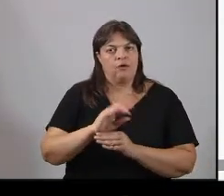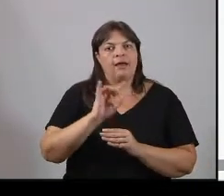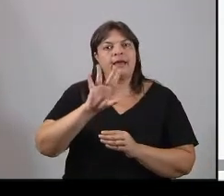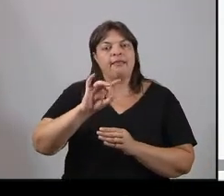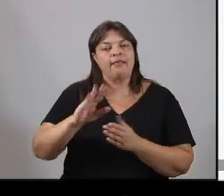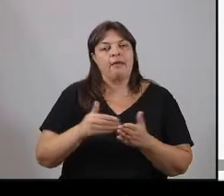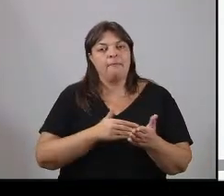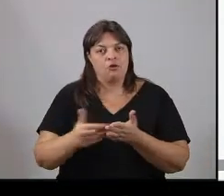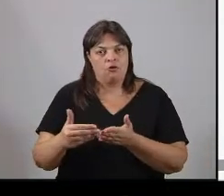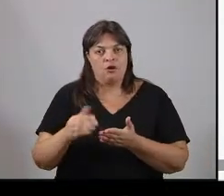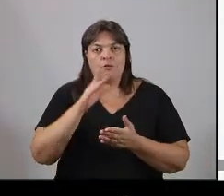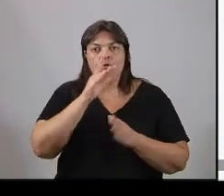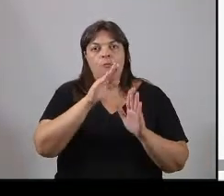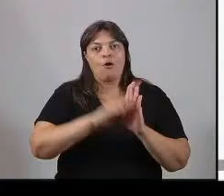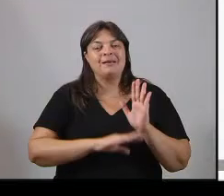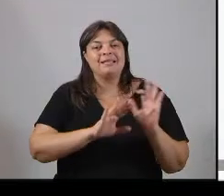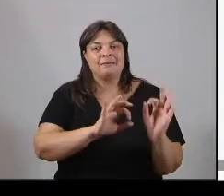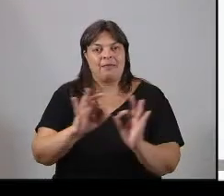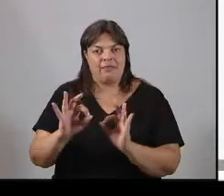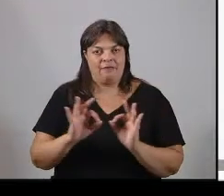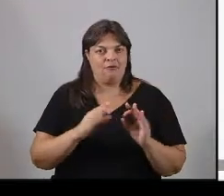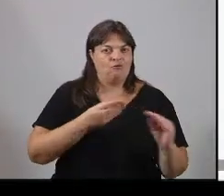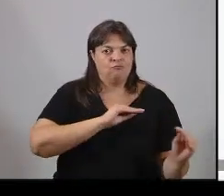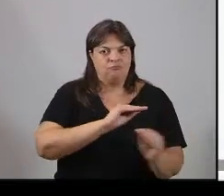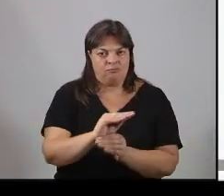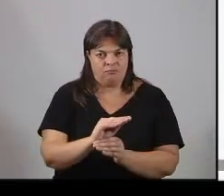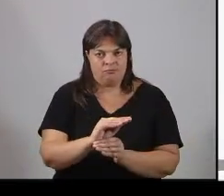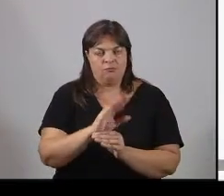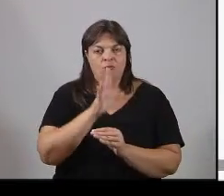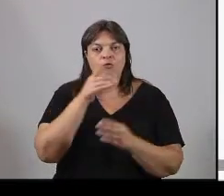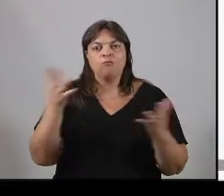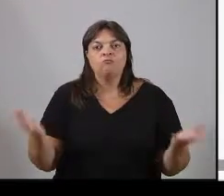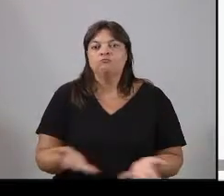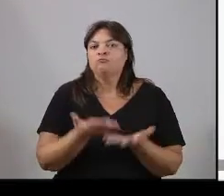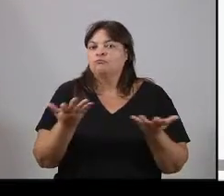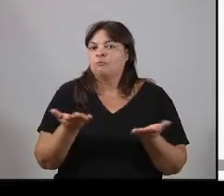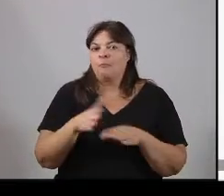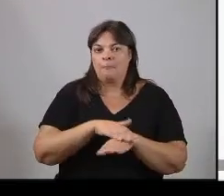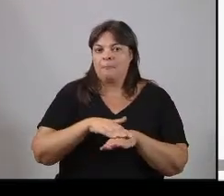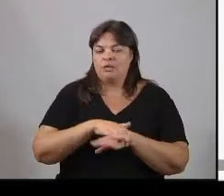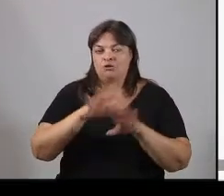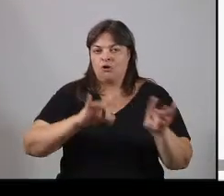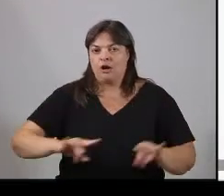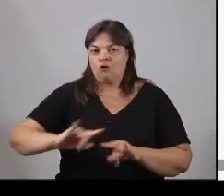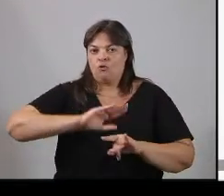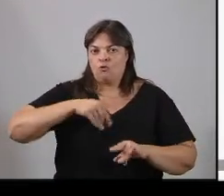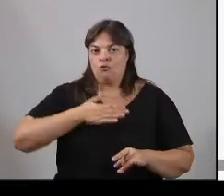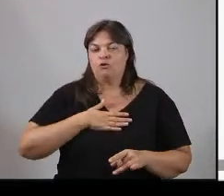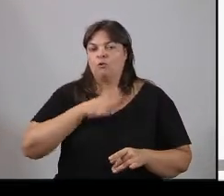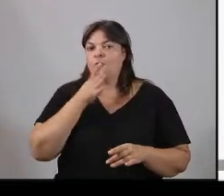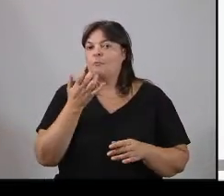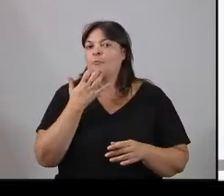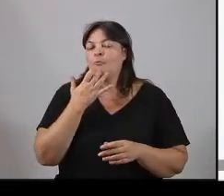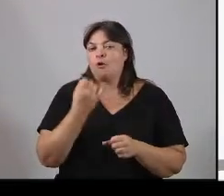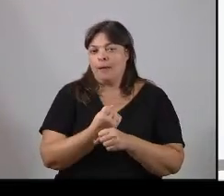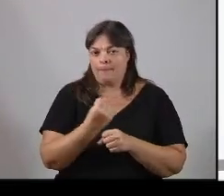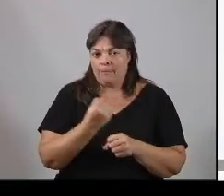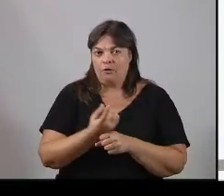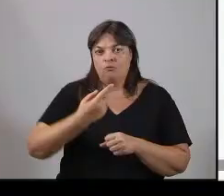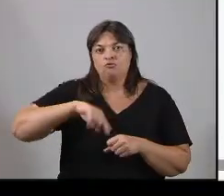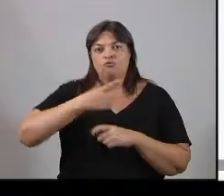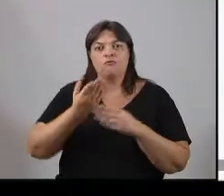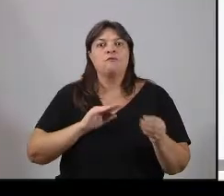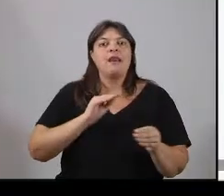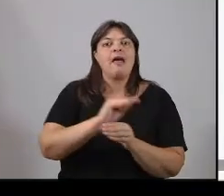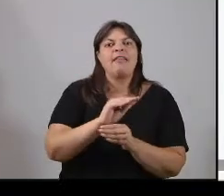para programas concretos que incentiven algo fundamental para nuestra región, como es ese empleo. ¿Qué vamos a